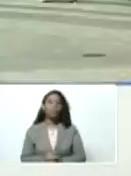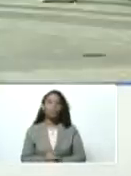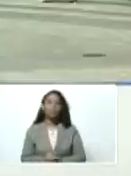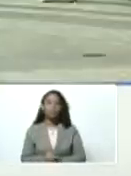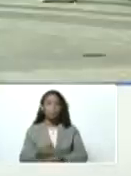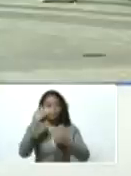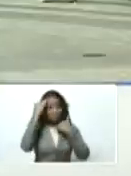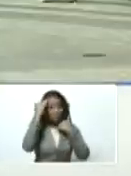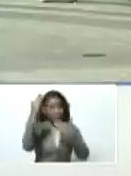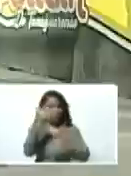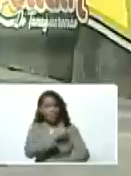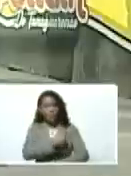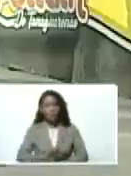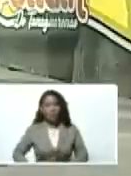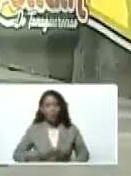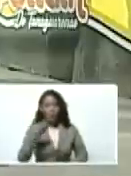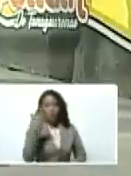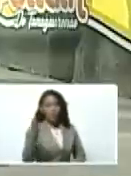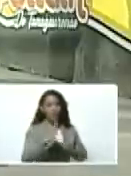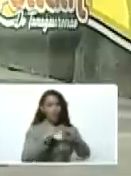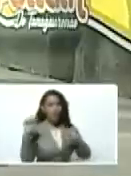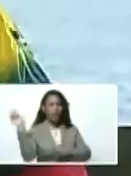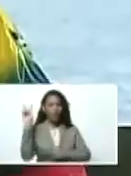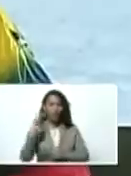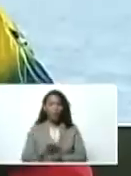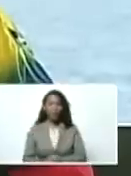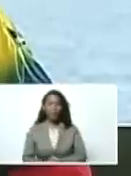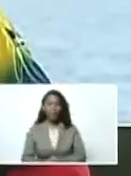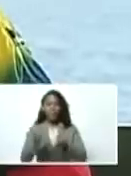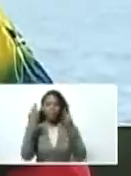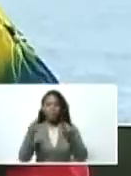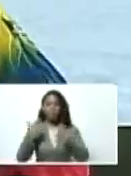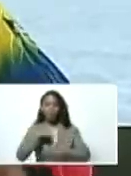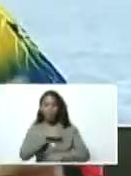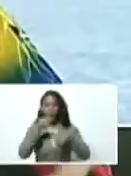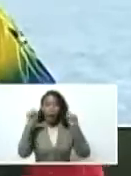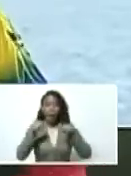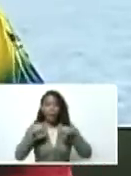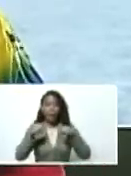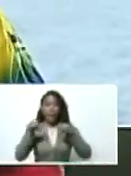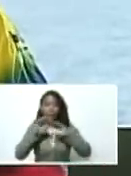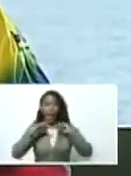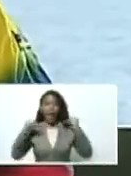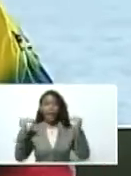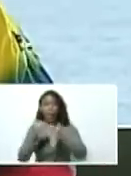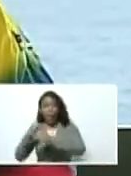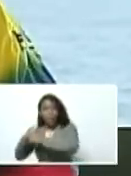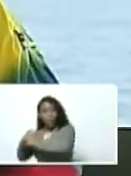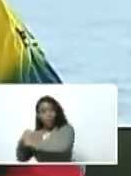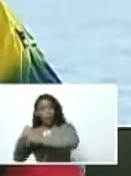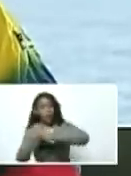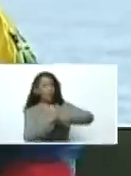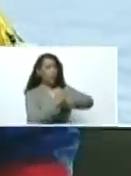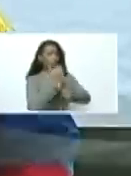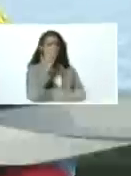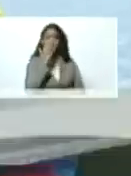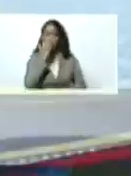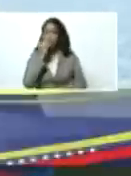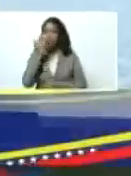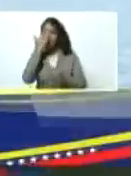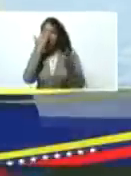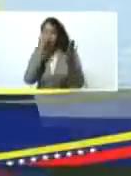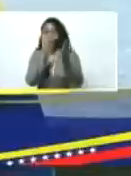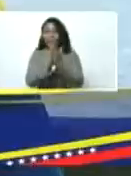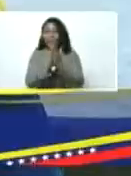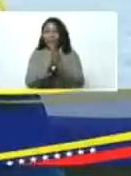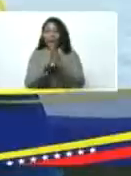Saludos, presidente, a usted y a toda Venezuela. Efectivamente nos encontramos en este estadio de béisbol Jorge Luis García Carneiro, frente a la